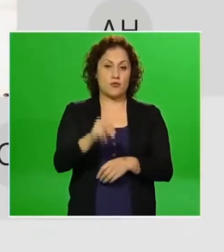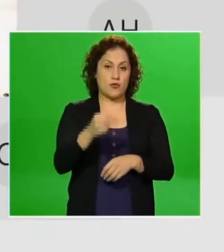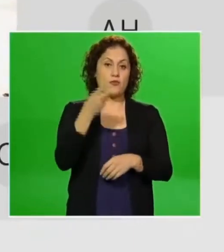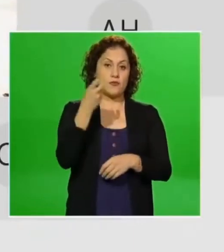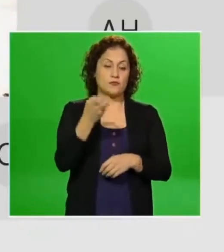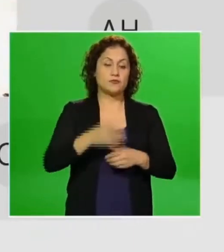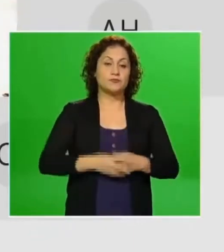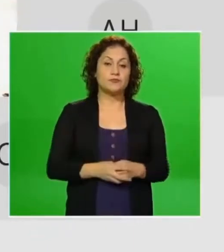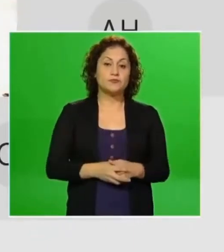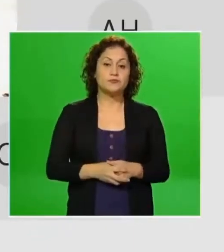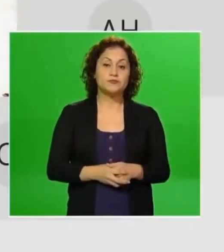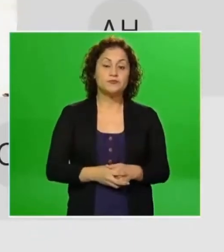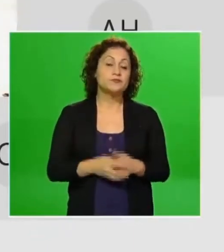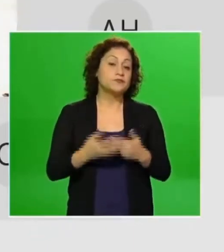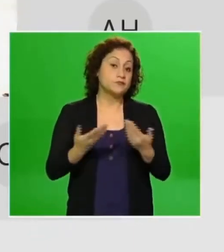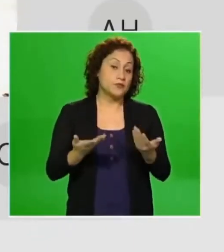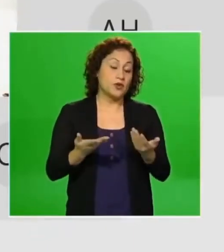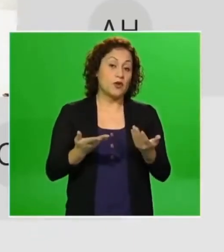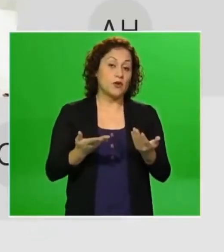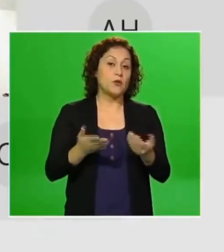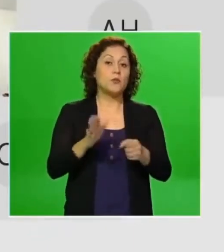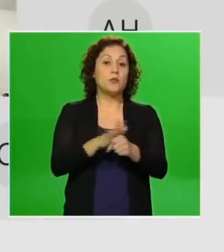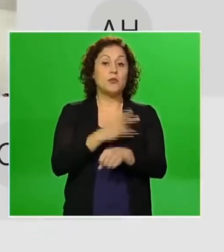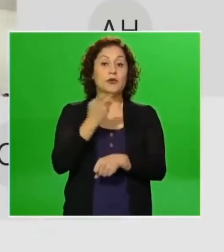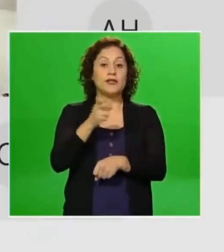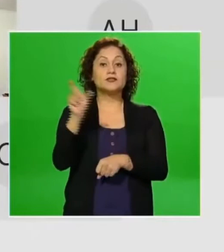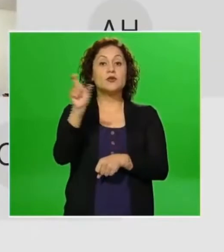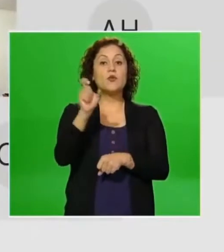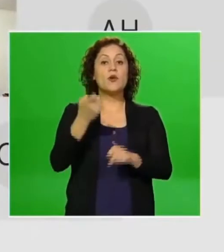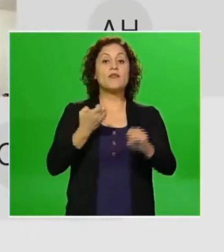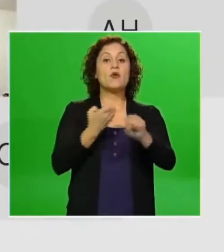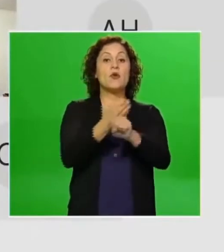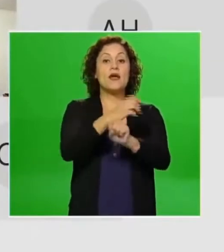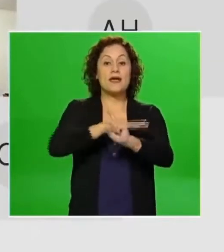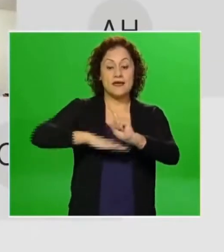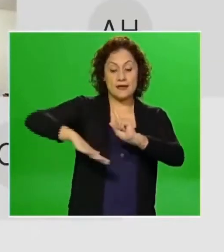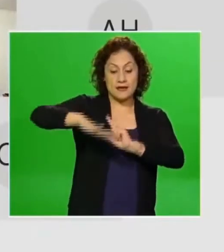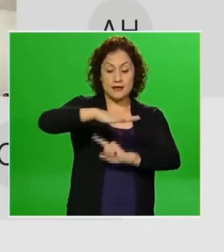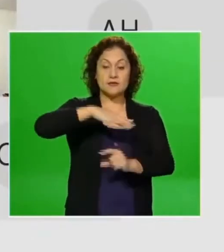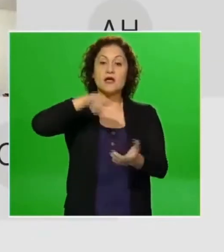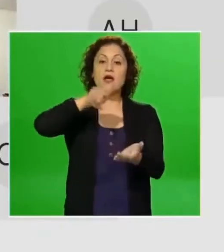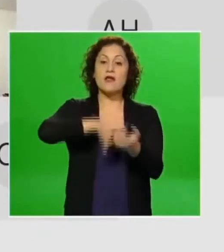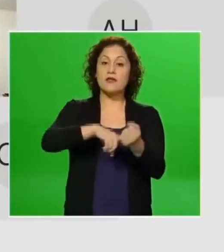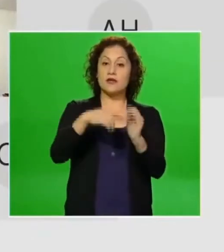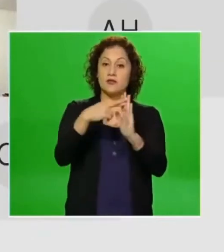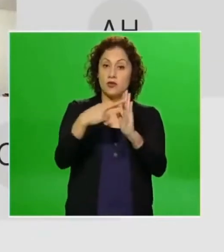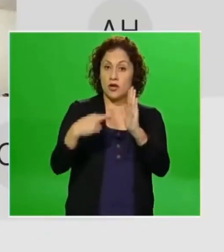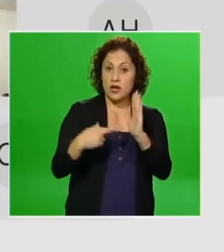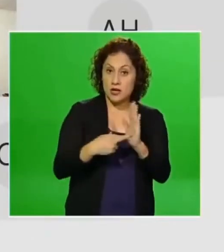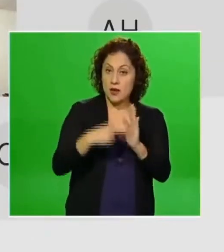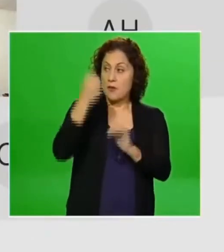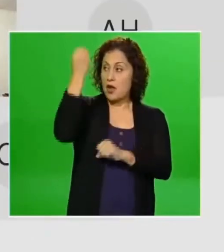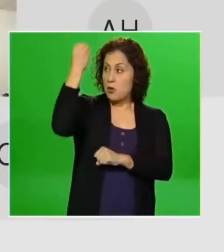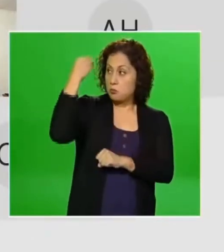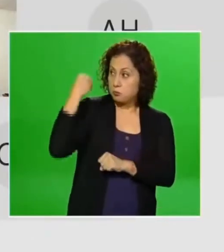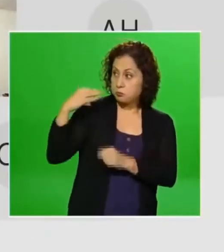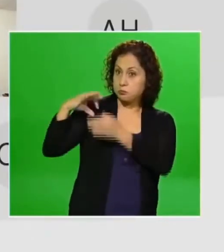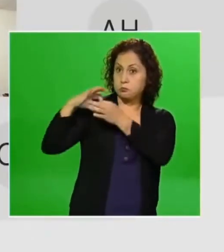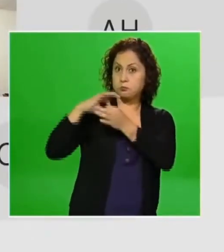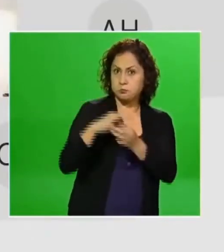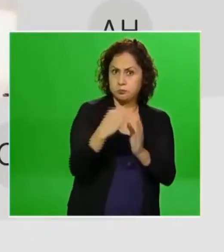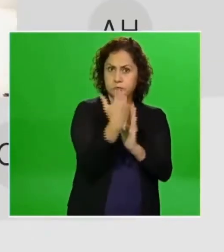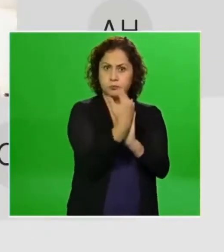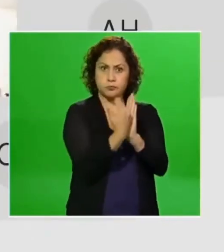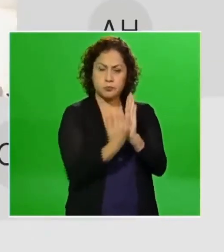planteles escolares. Entonces, cuando las entidades federativas aplican este lineamiento, aplican lo que hasta el momento se ha normado, puede